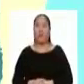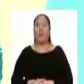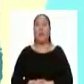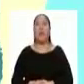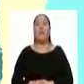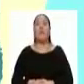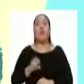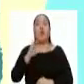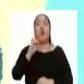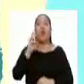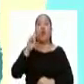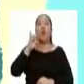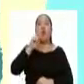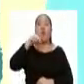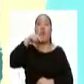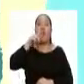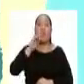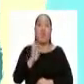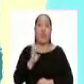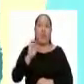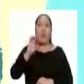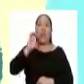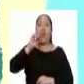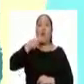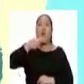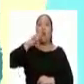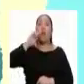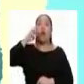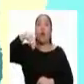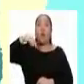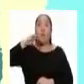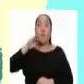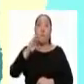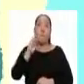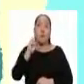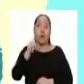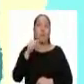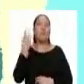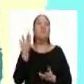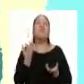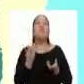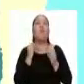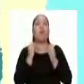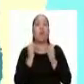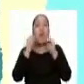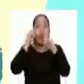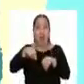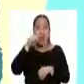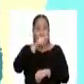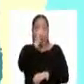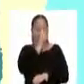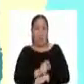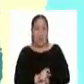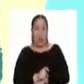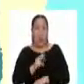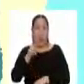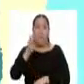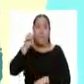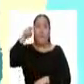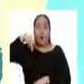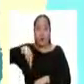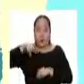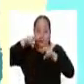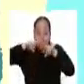del naturalista alemán Alexander von Humboldt, quien en el año 1800 estudió este importante